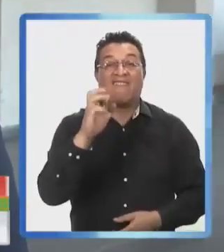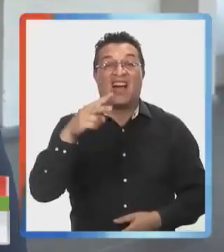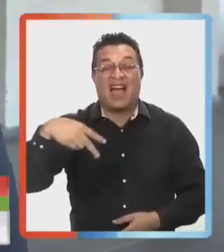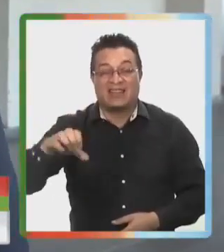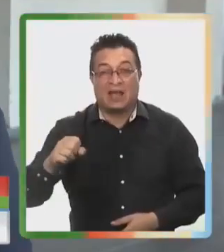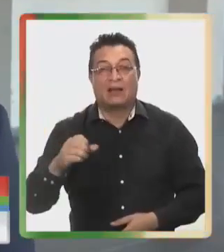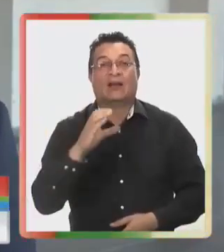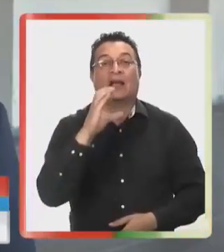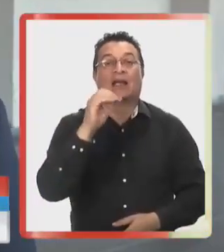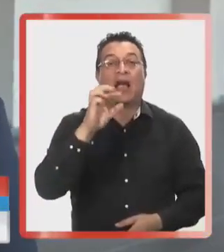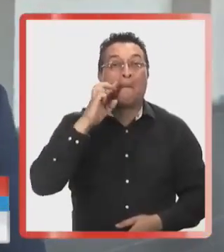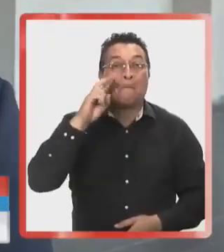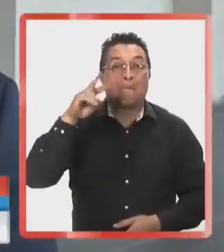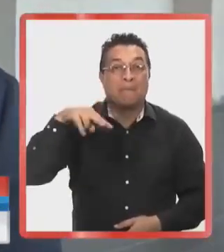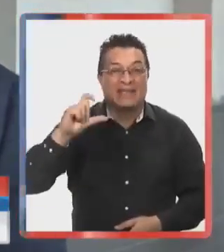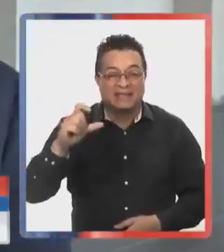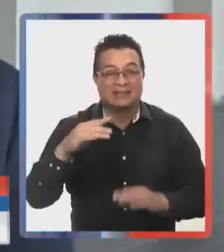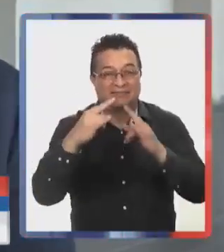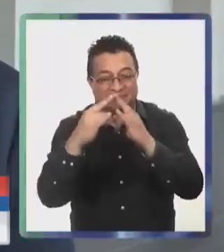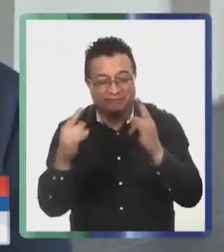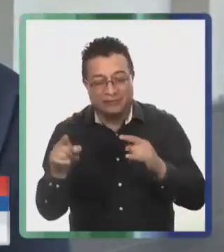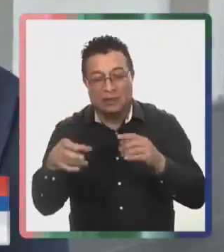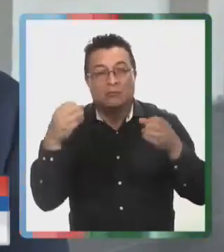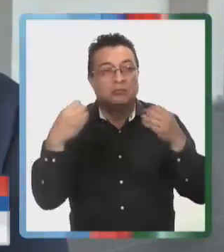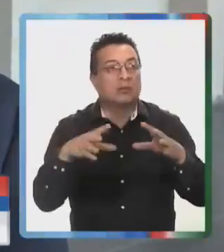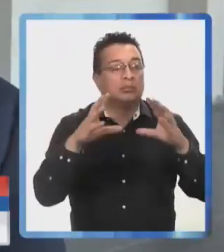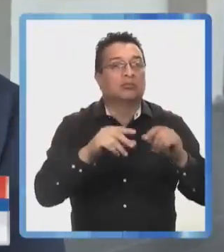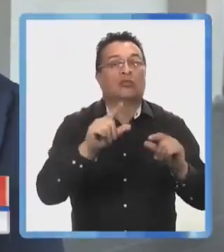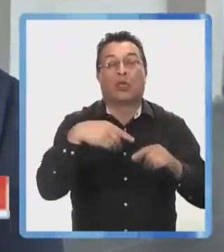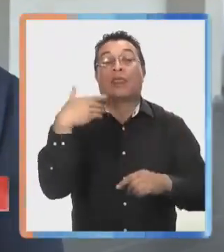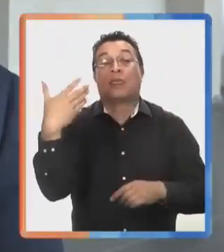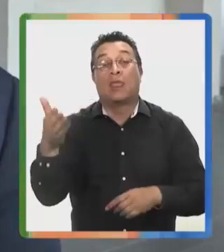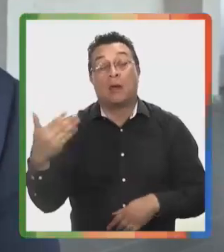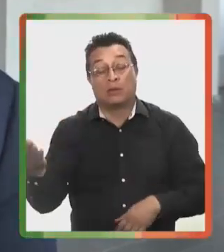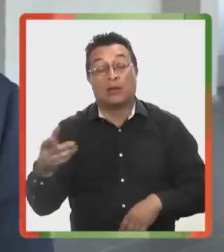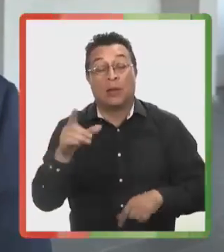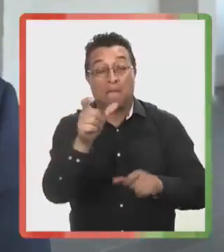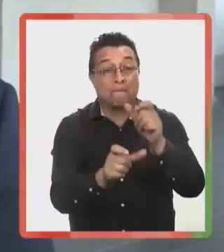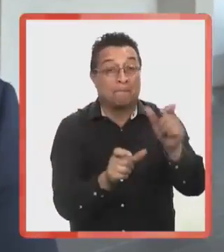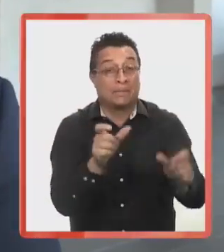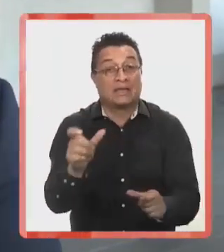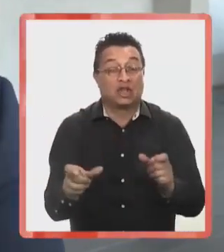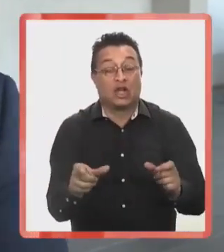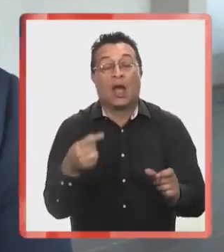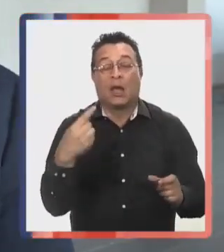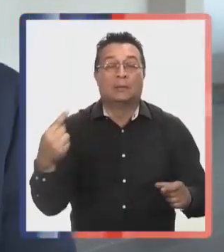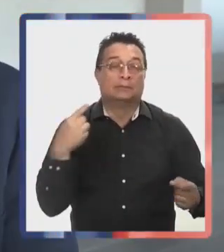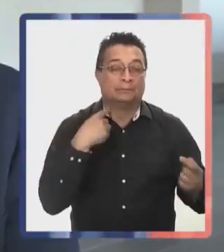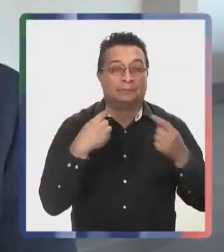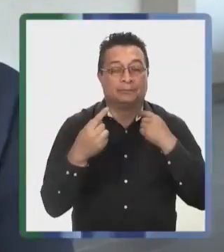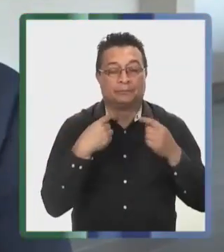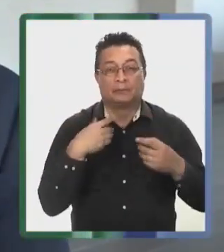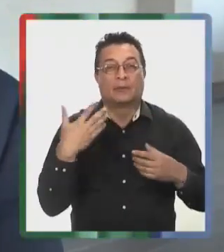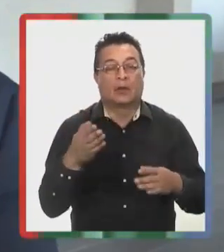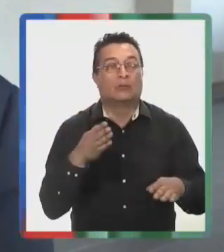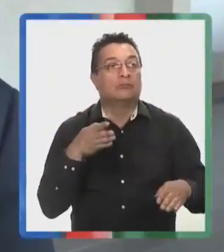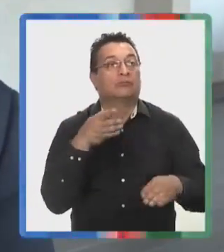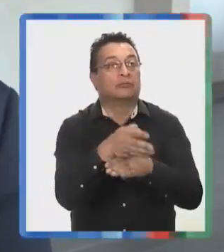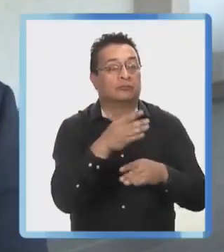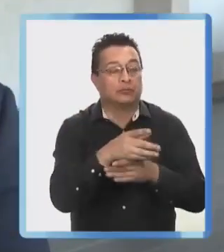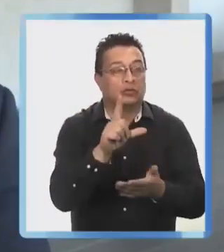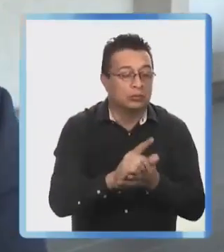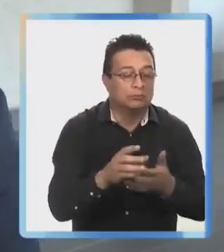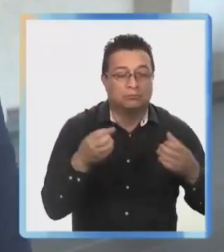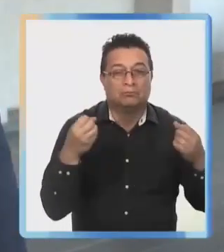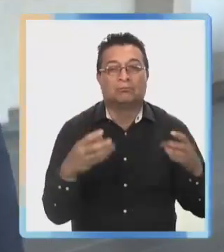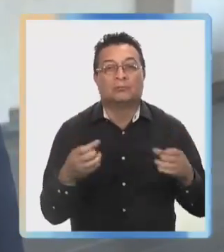de camping, y también disminuyó en forma importante el número de personas que posteriormente quedaron o siguieron yendo a